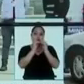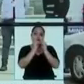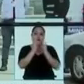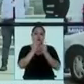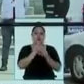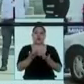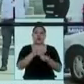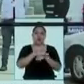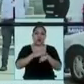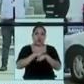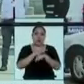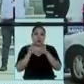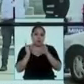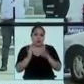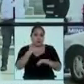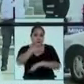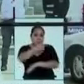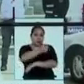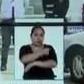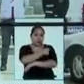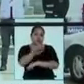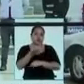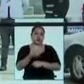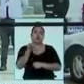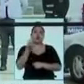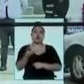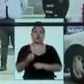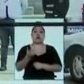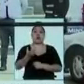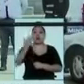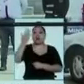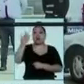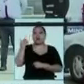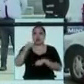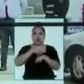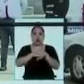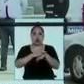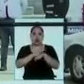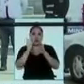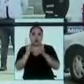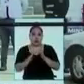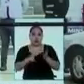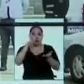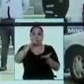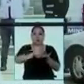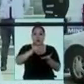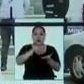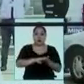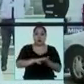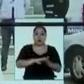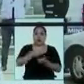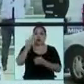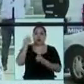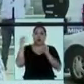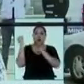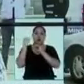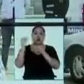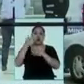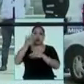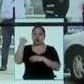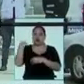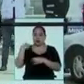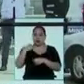trabajo que hizo Ahmed el año pasado con, ¿cómo se llamaba aquí? Que el entrenador de Alianza, el chileno,